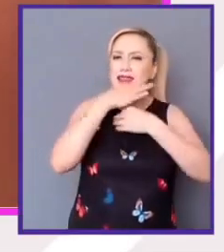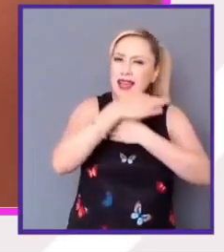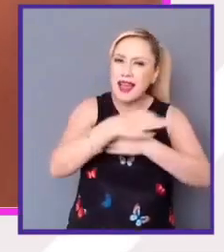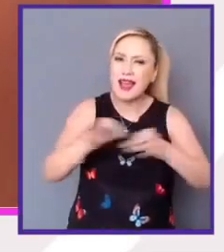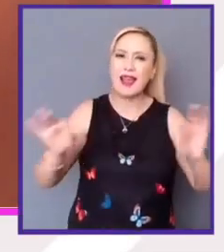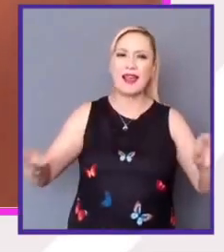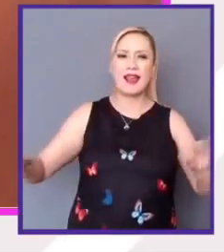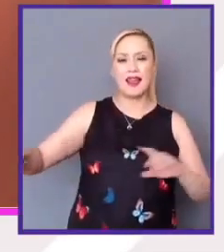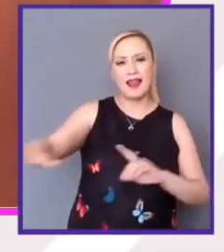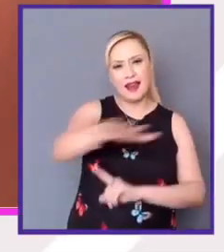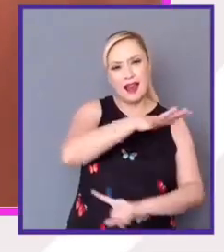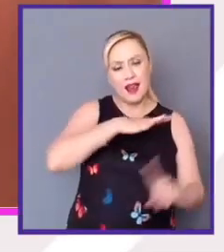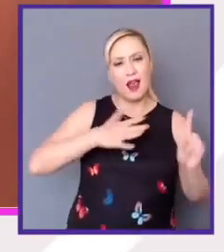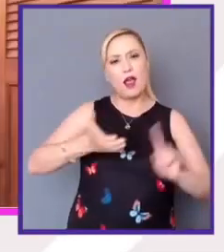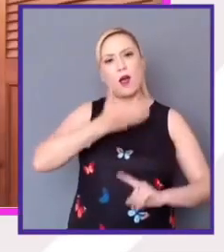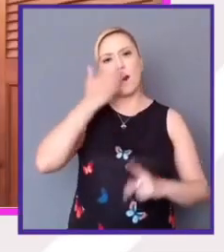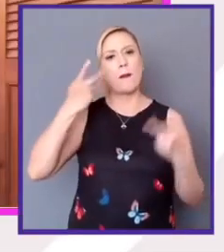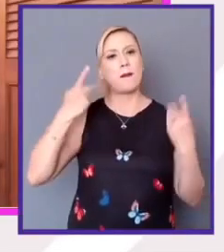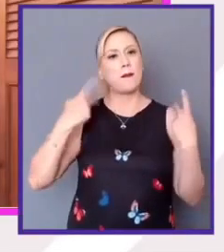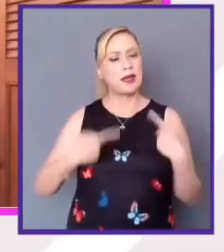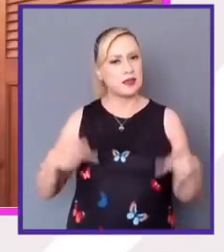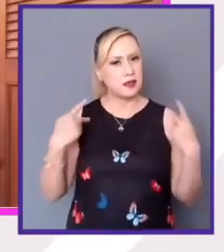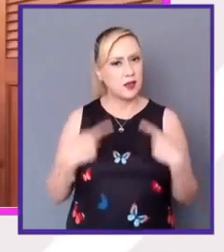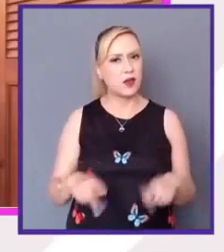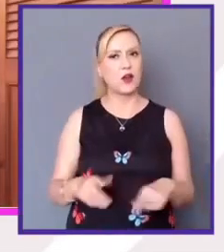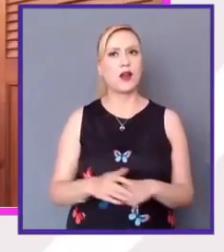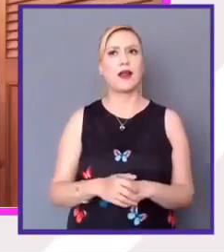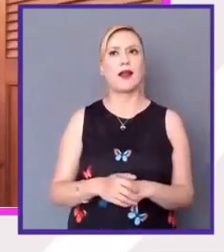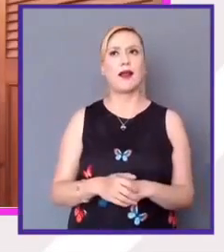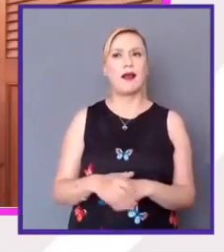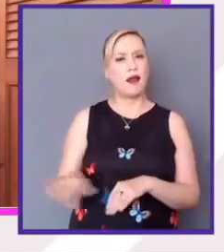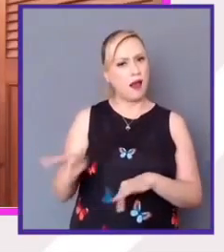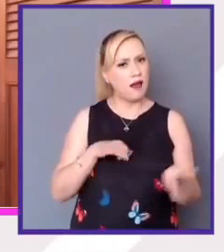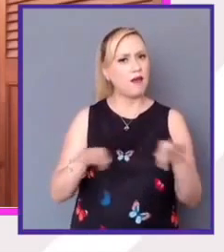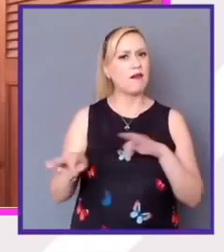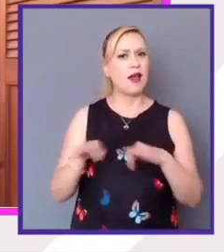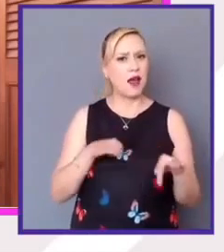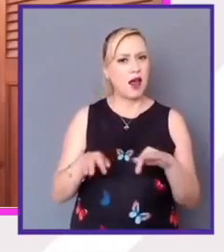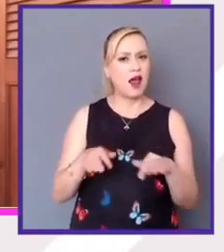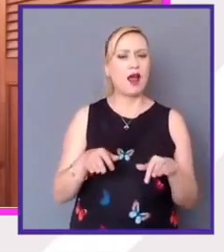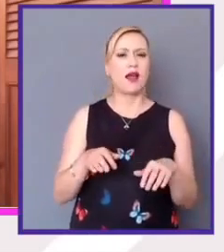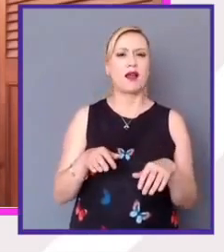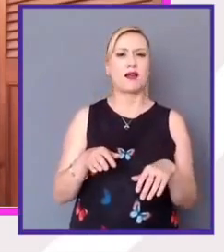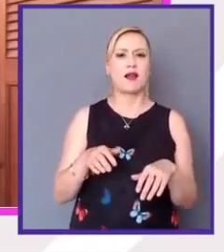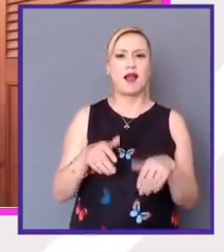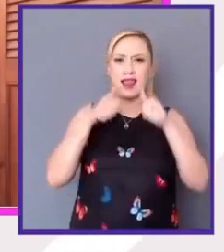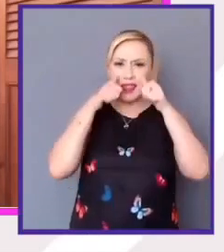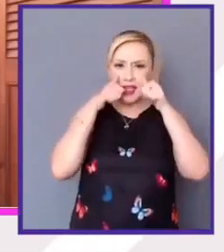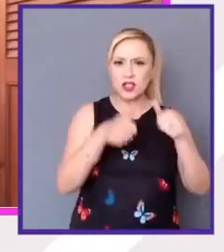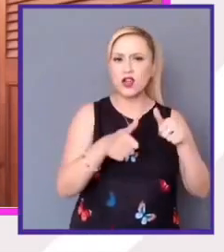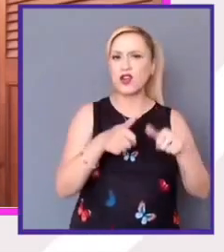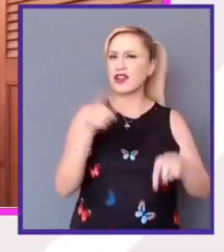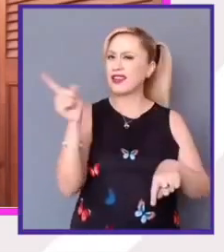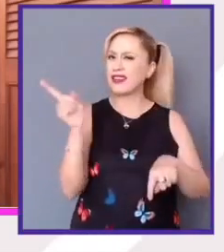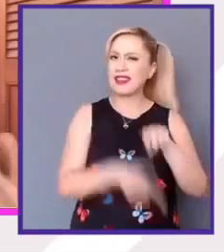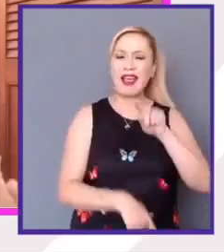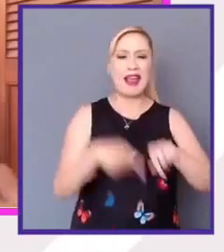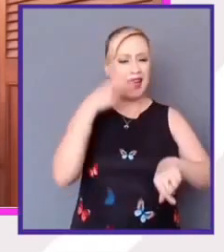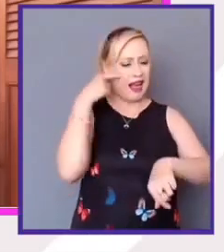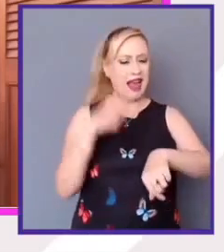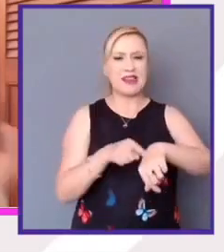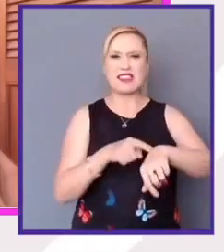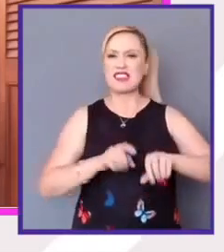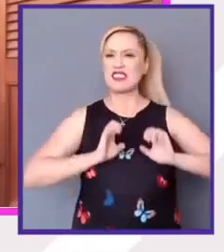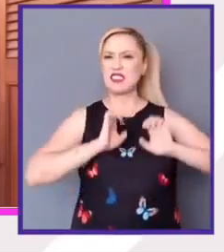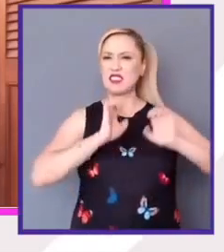¿no? En la sociedad en general, de que se está trabajando en contra del racismo, ¿no? No nada más desde el sector